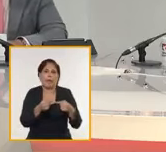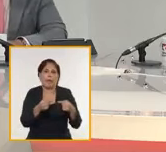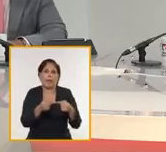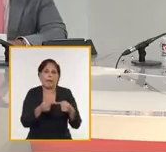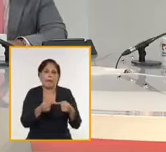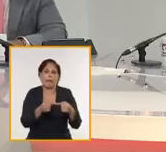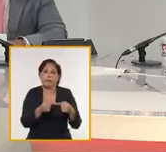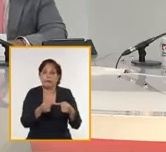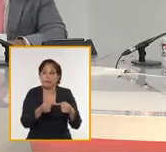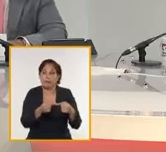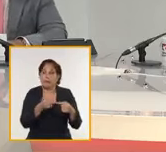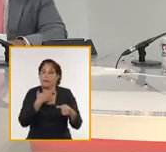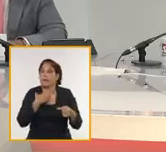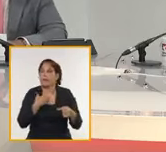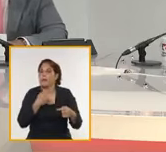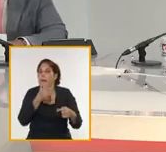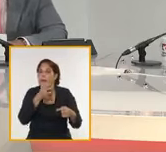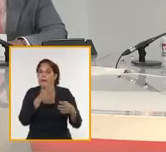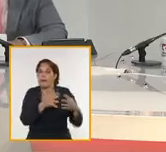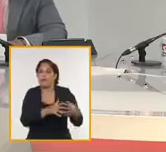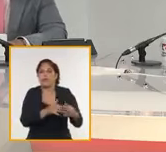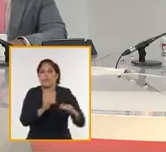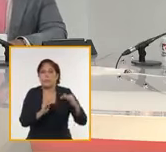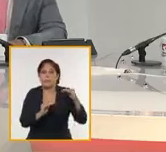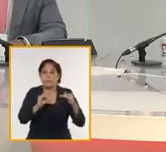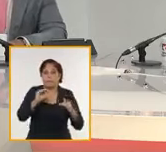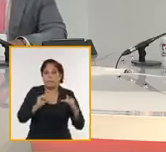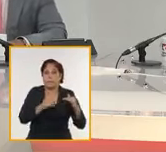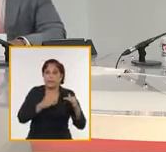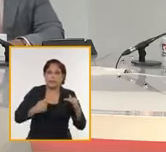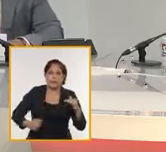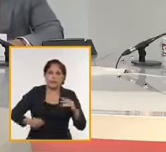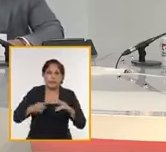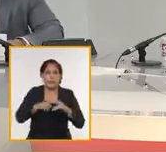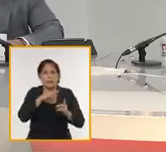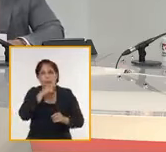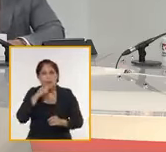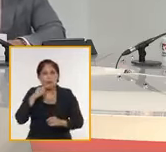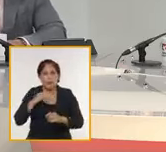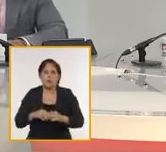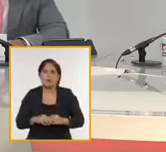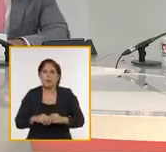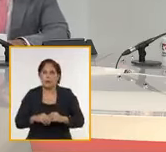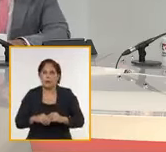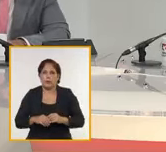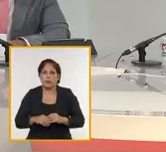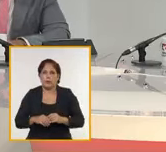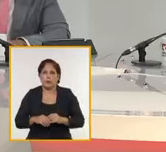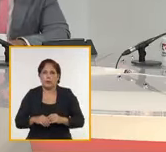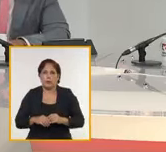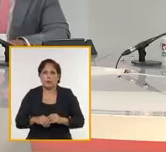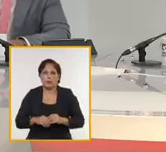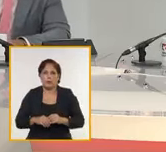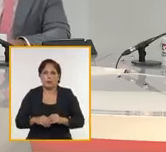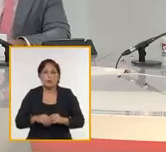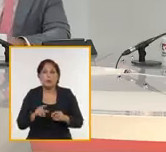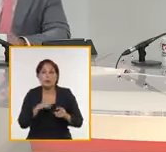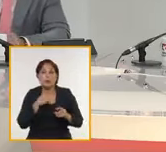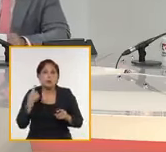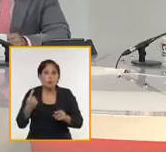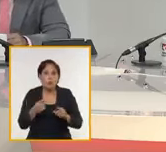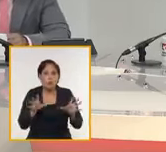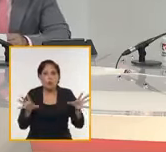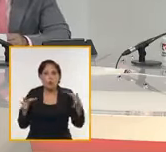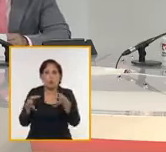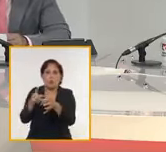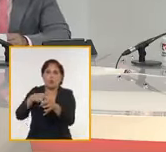también de Estados Unidos un poco de desestabilizar un poco esa región, hacer medio que cercar a China, o sea, tener a todos estos del lado de acá